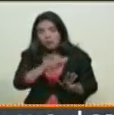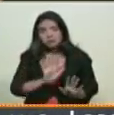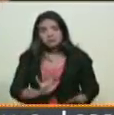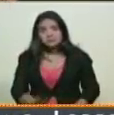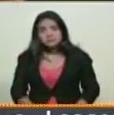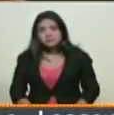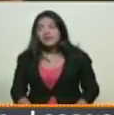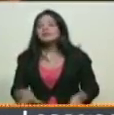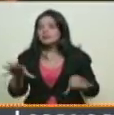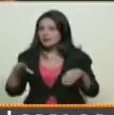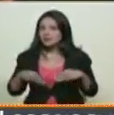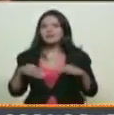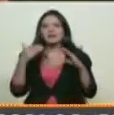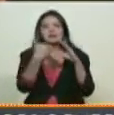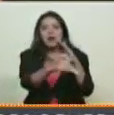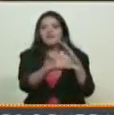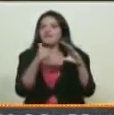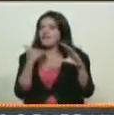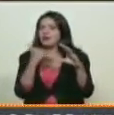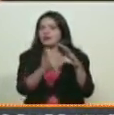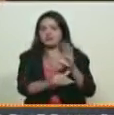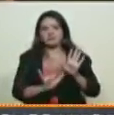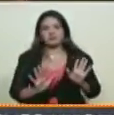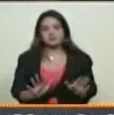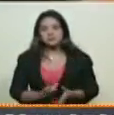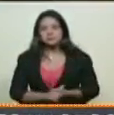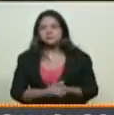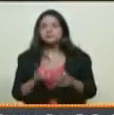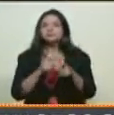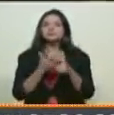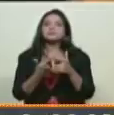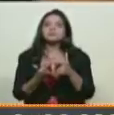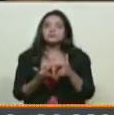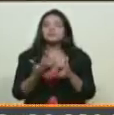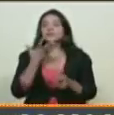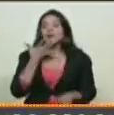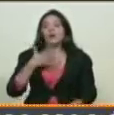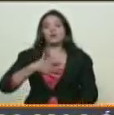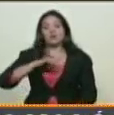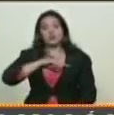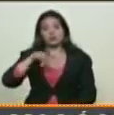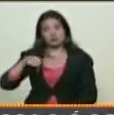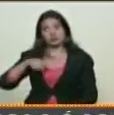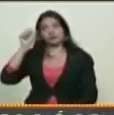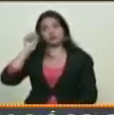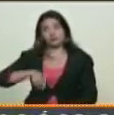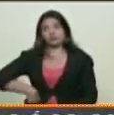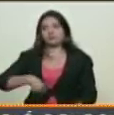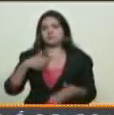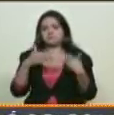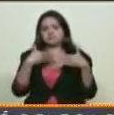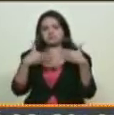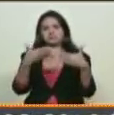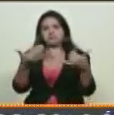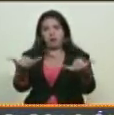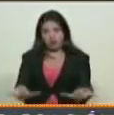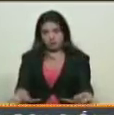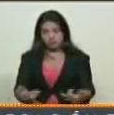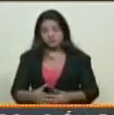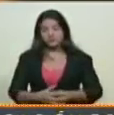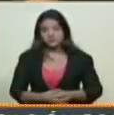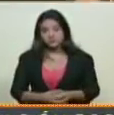se hace con preferencia y entonces si nosotros no lograba evolucionar a este punto